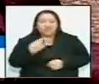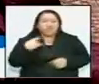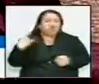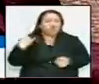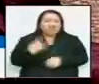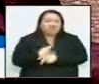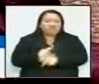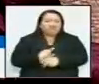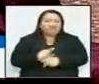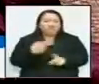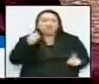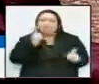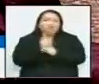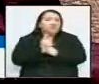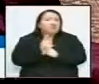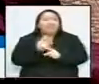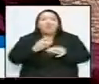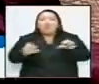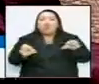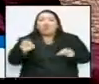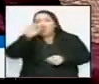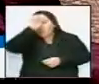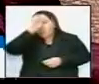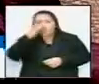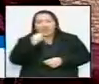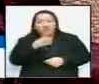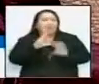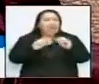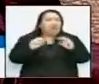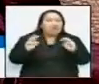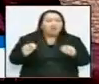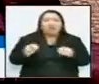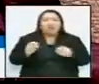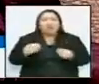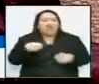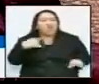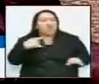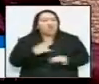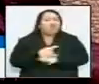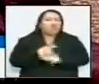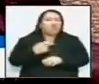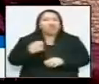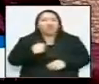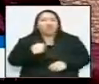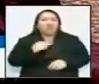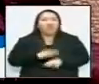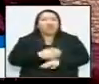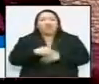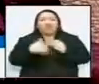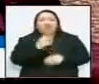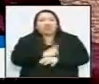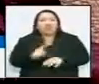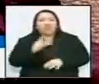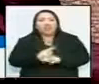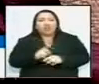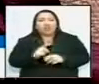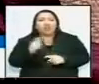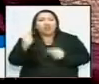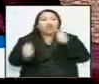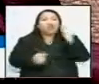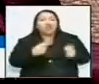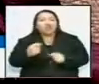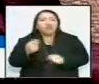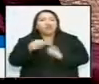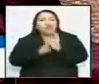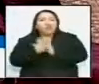me enfrentó contra el pueblo del Cusco, donde habló que estaba en contra de los intereses y el desarrollo del turismo